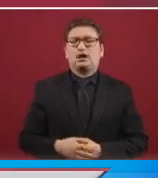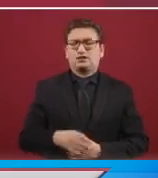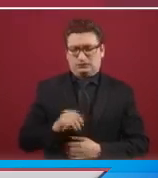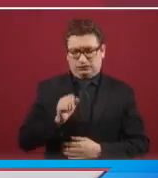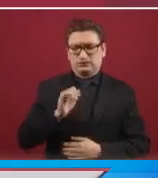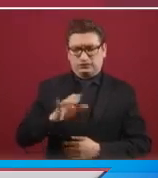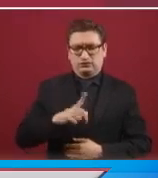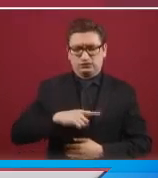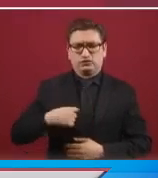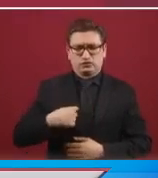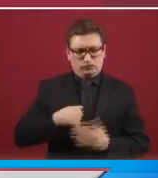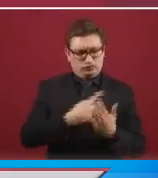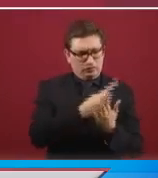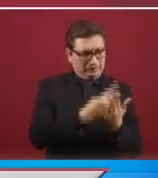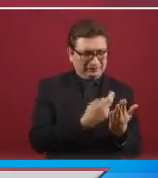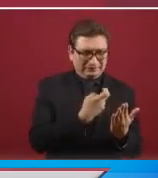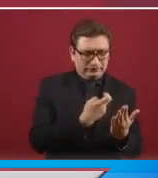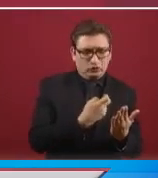B